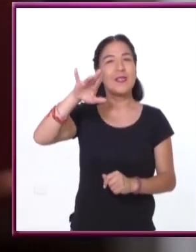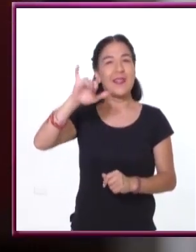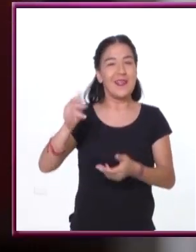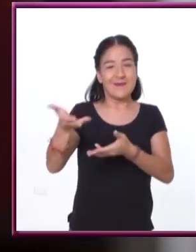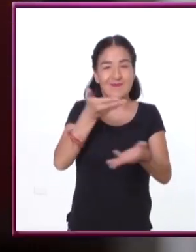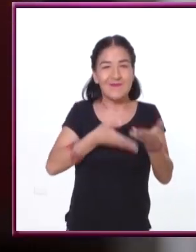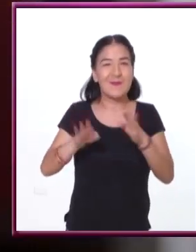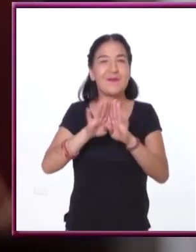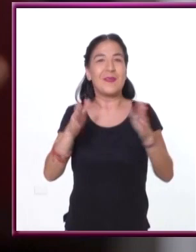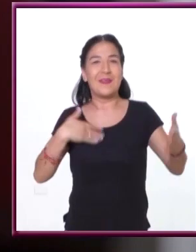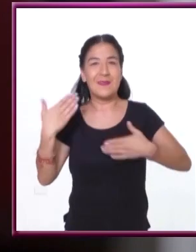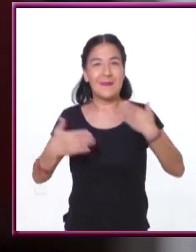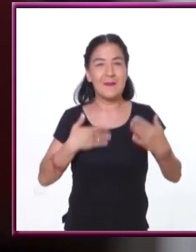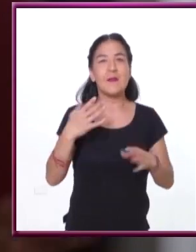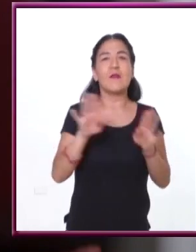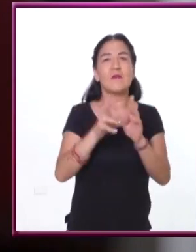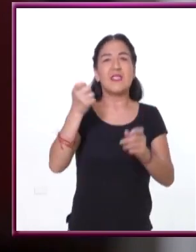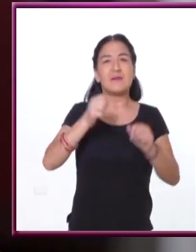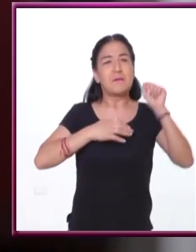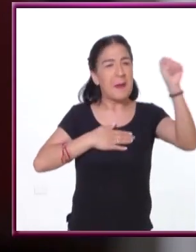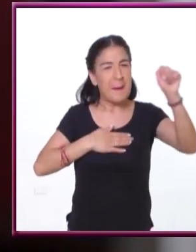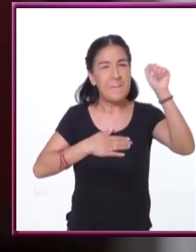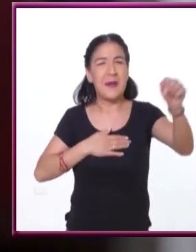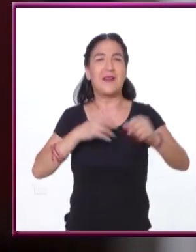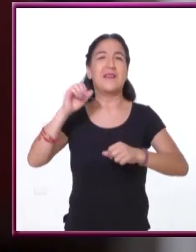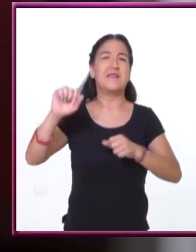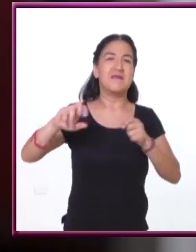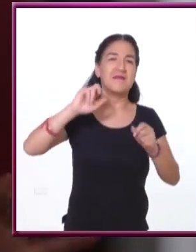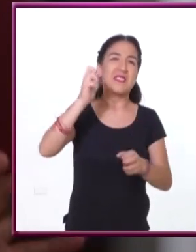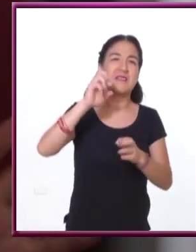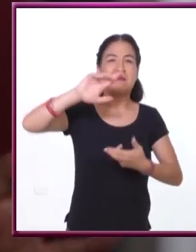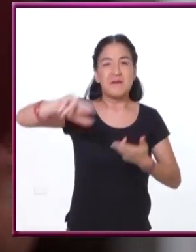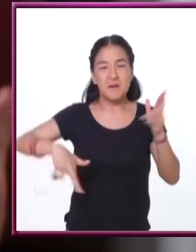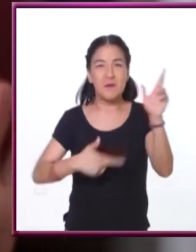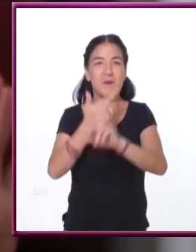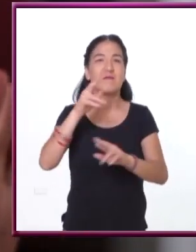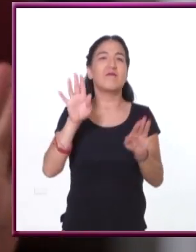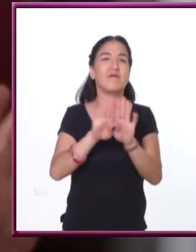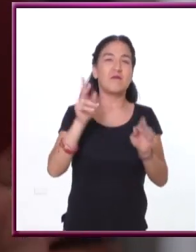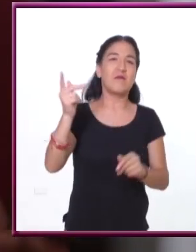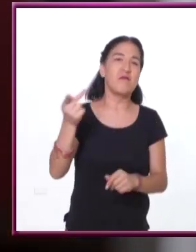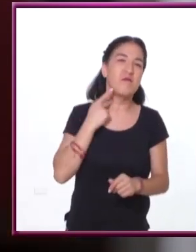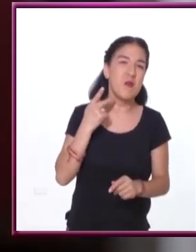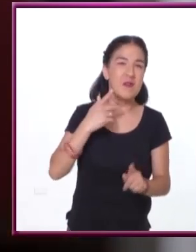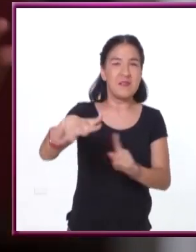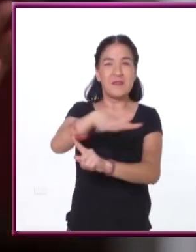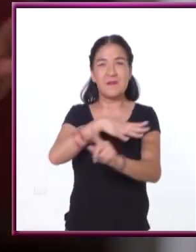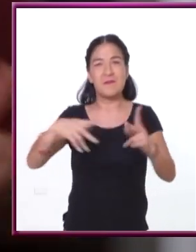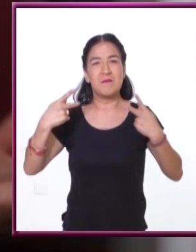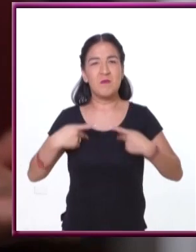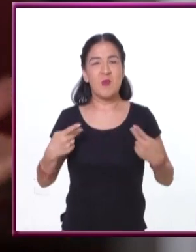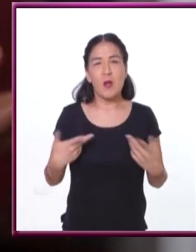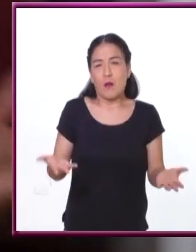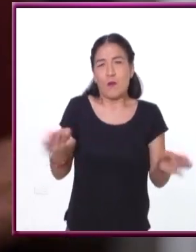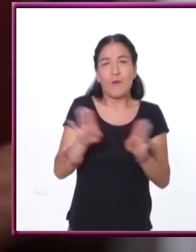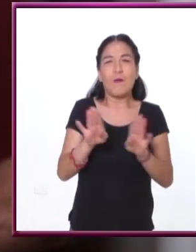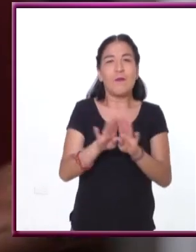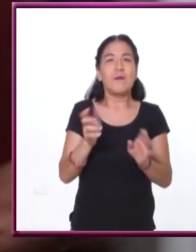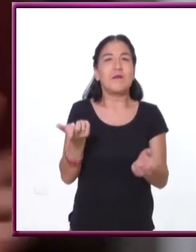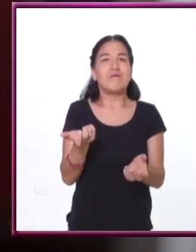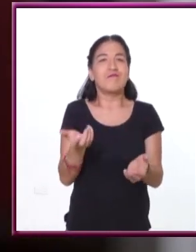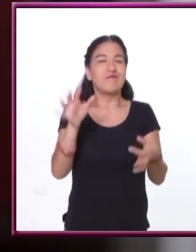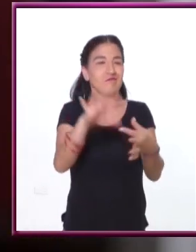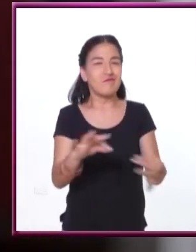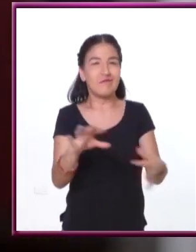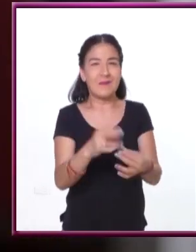¿Qué sentido tienen las rebeliones, las manifestaciones sociales, las revoluciones sociopolíticas? Es decir, ¿cómo se justifican